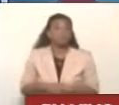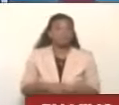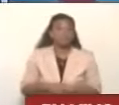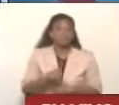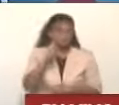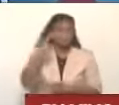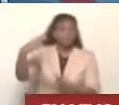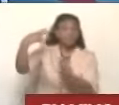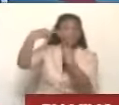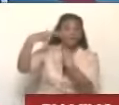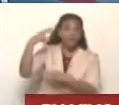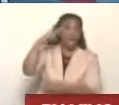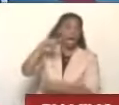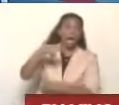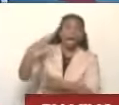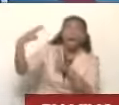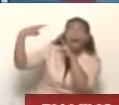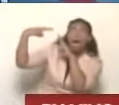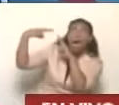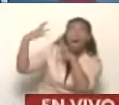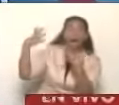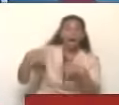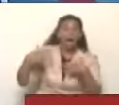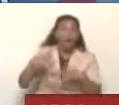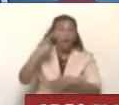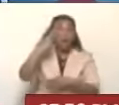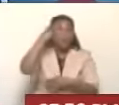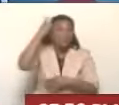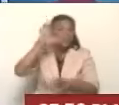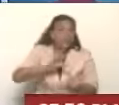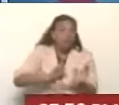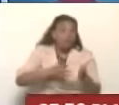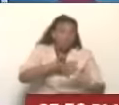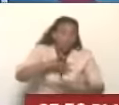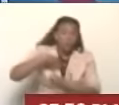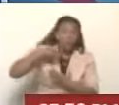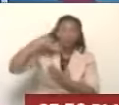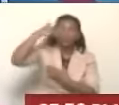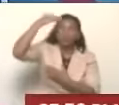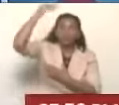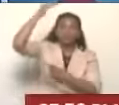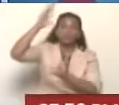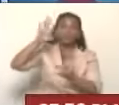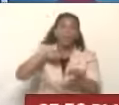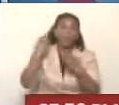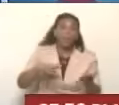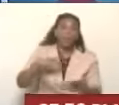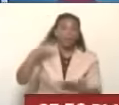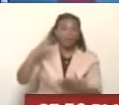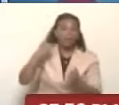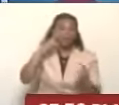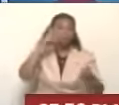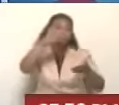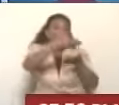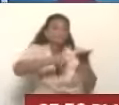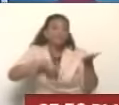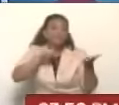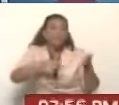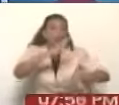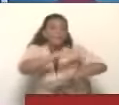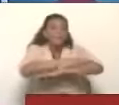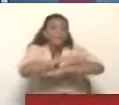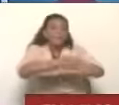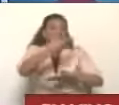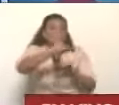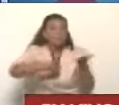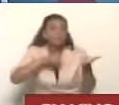quien nos ve. Y algún día llegaremos ahí y estará el expediente. Aquí está el juicio,